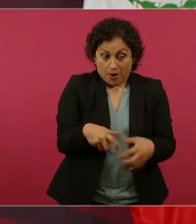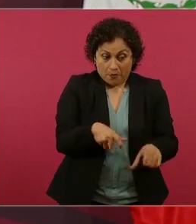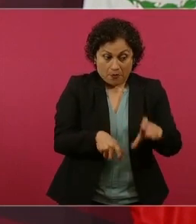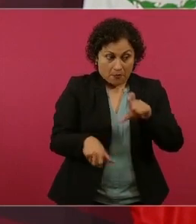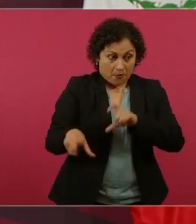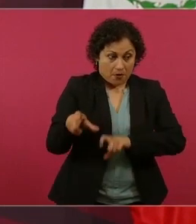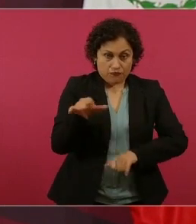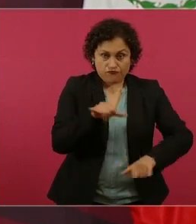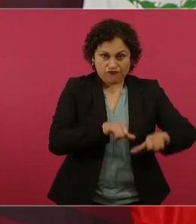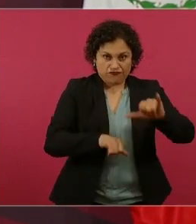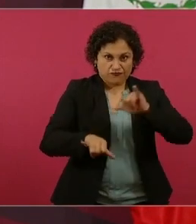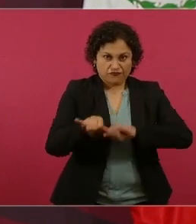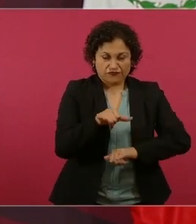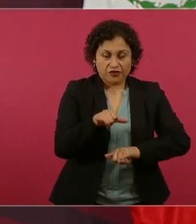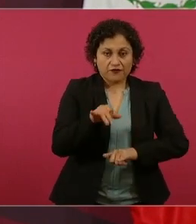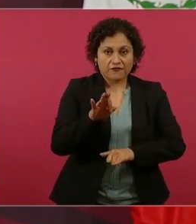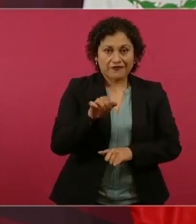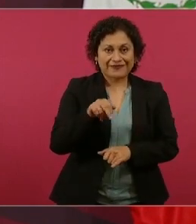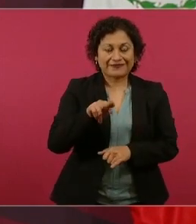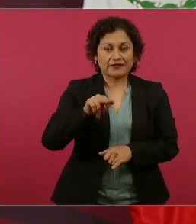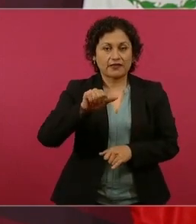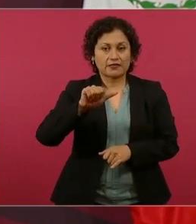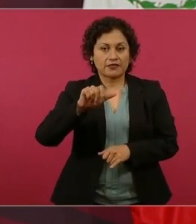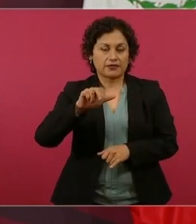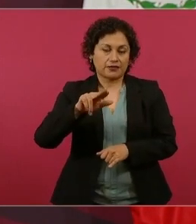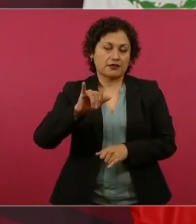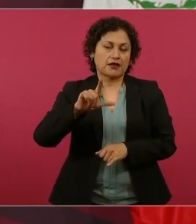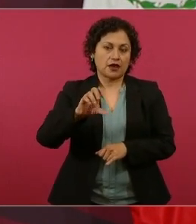sea, la materia prima